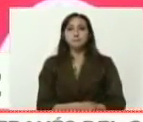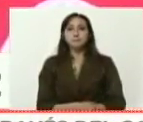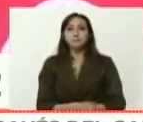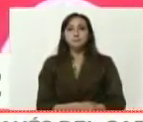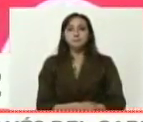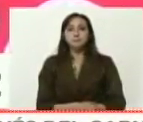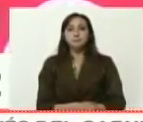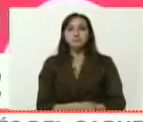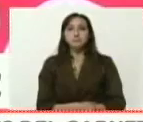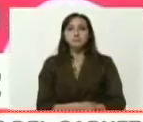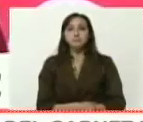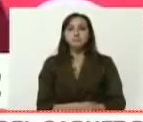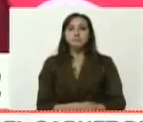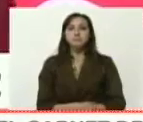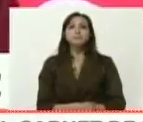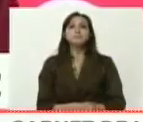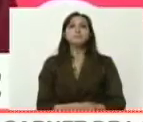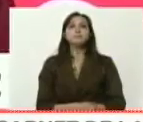Y de verdad,